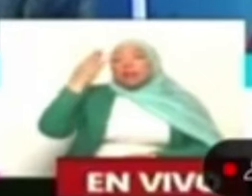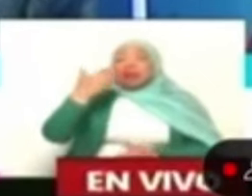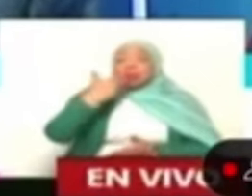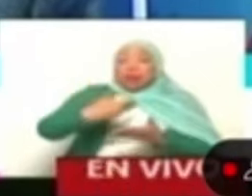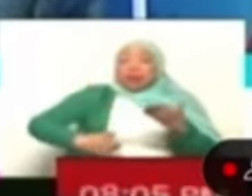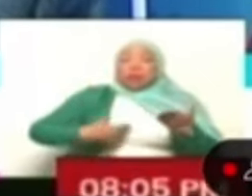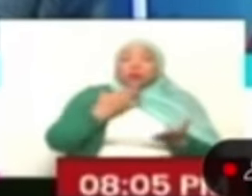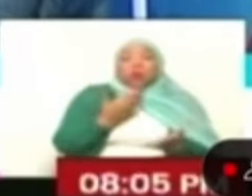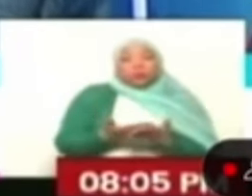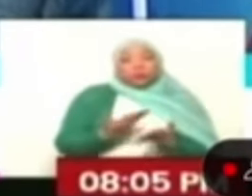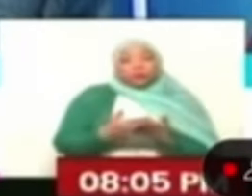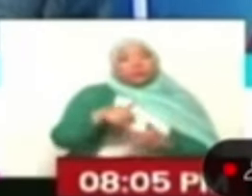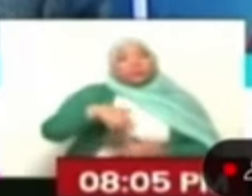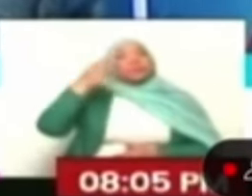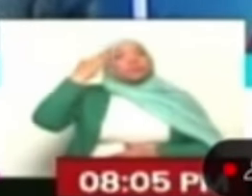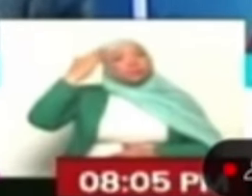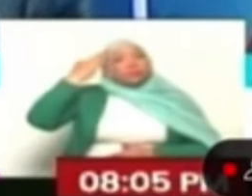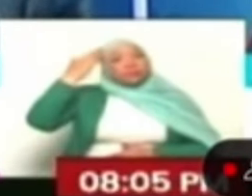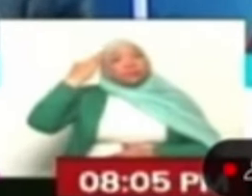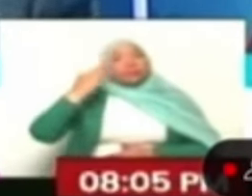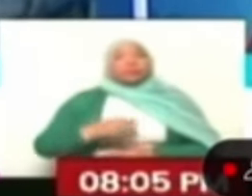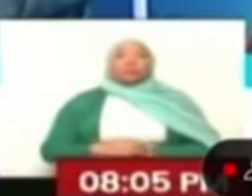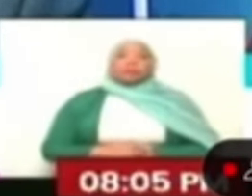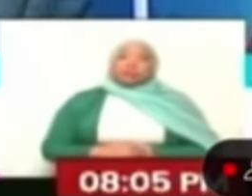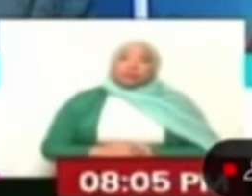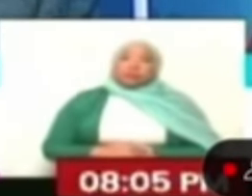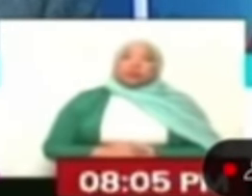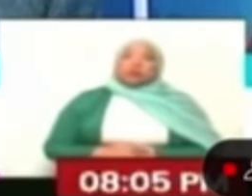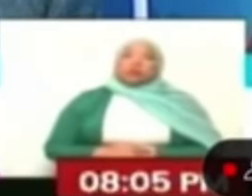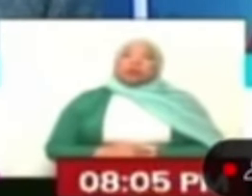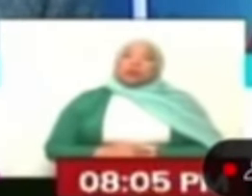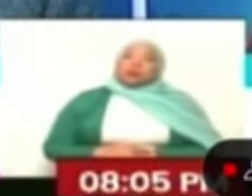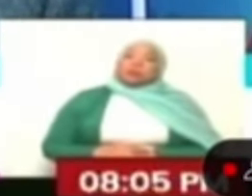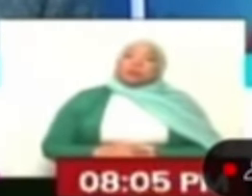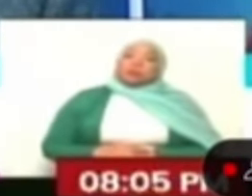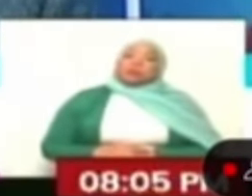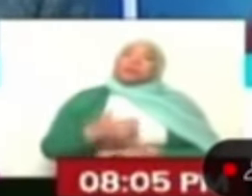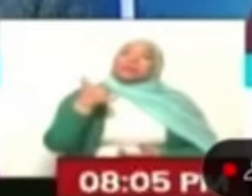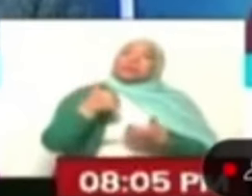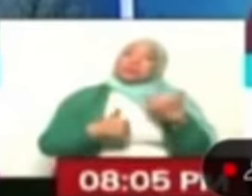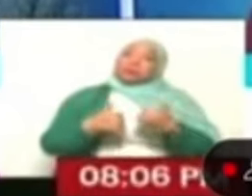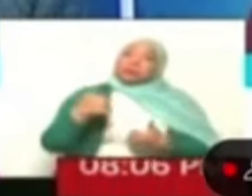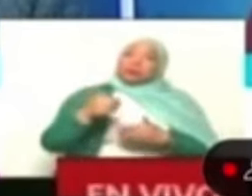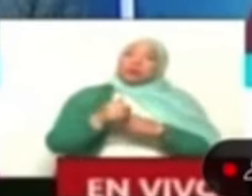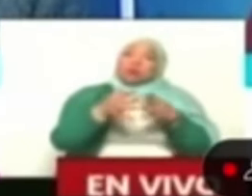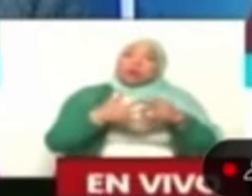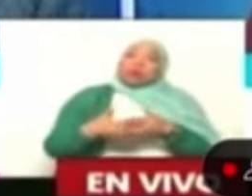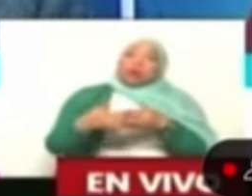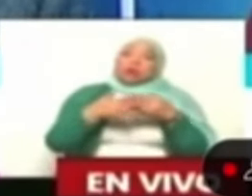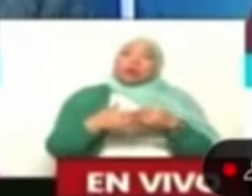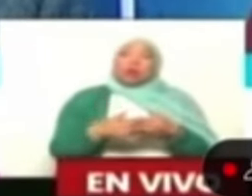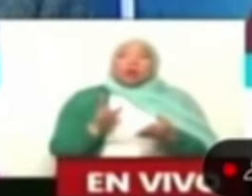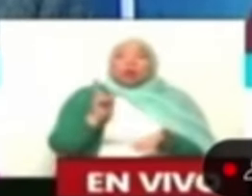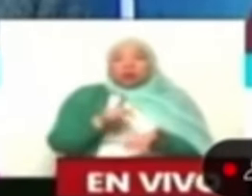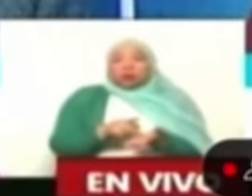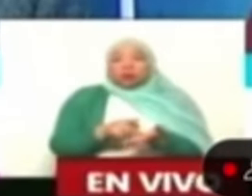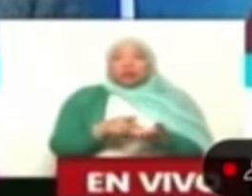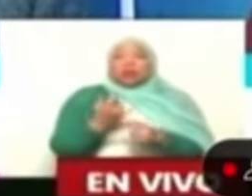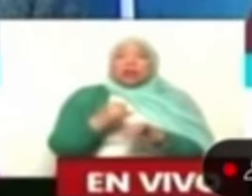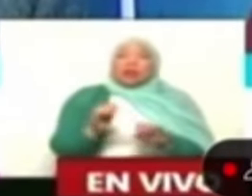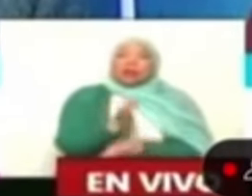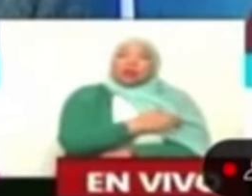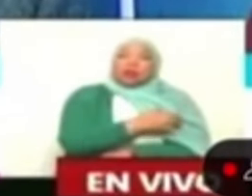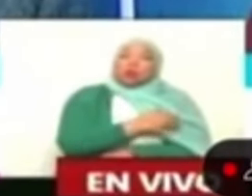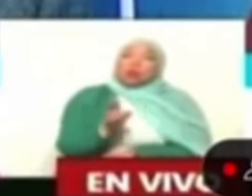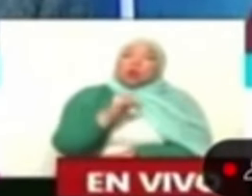salido, en el sentido de que la apuesta principal del imperio estadounidense y de la derecha